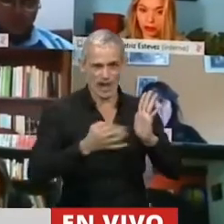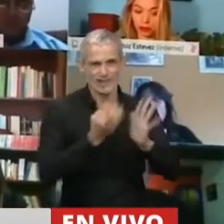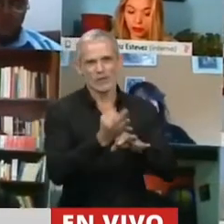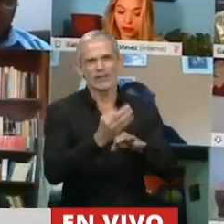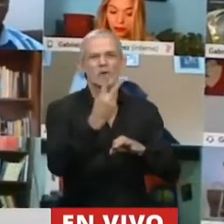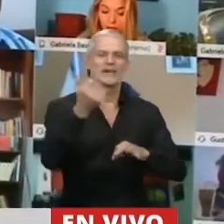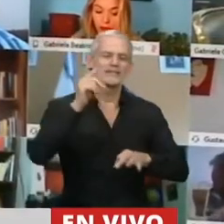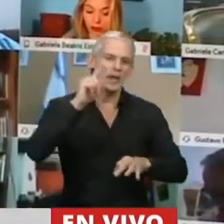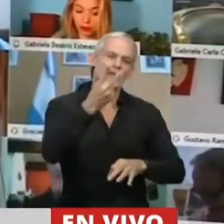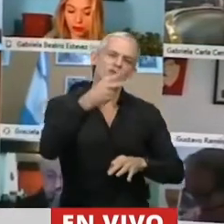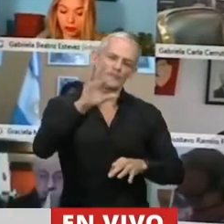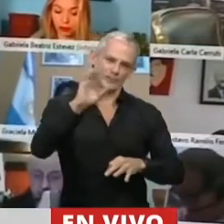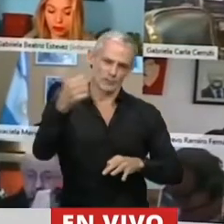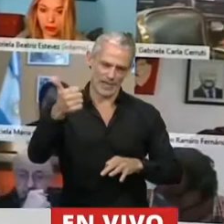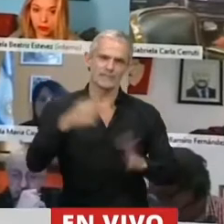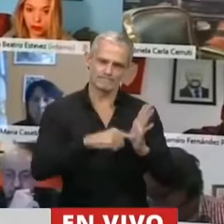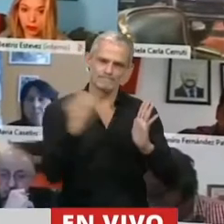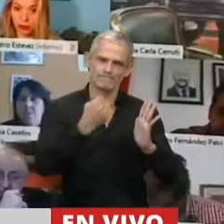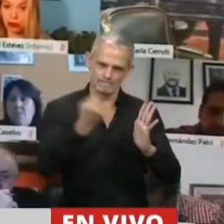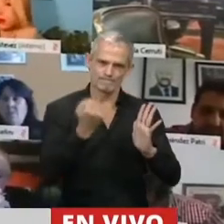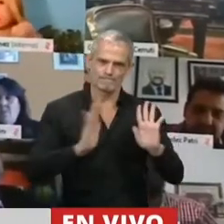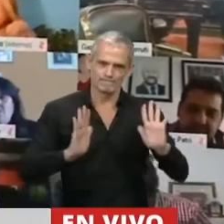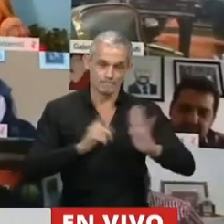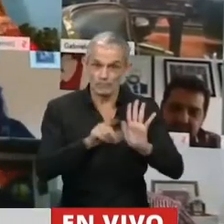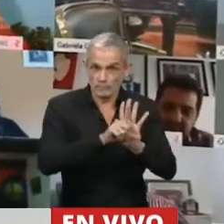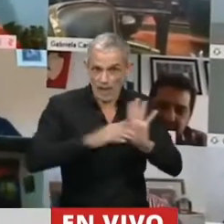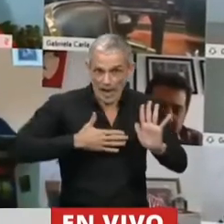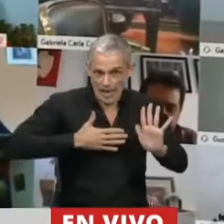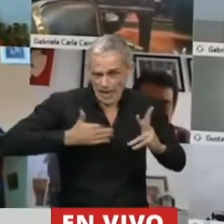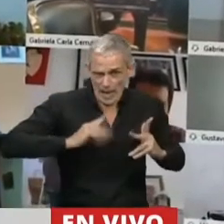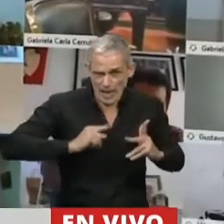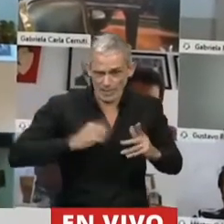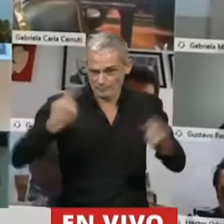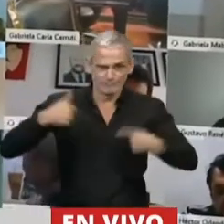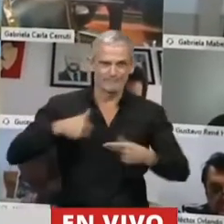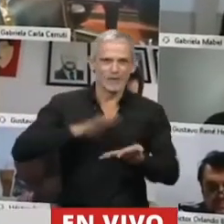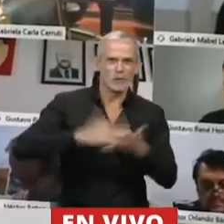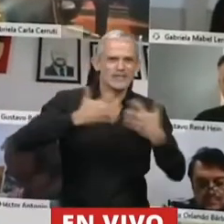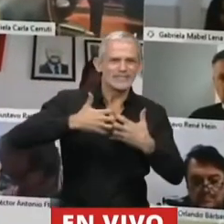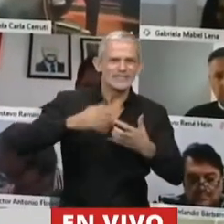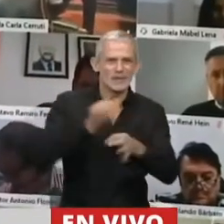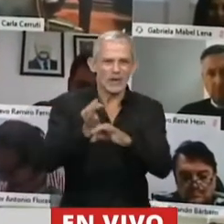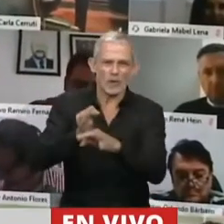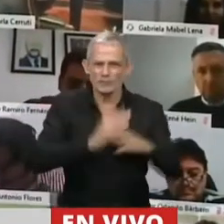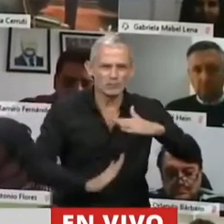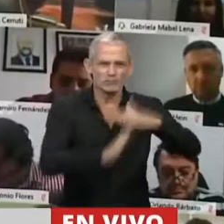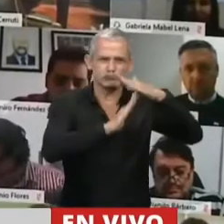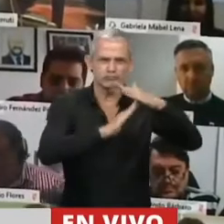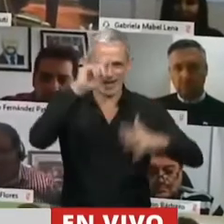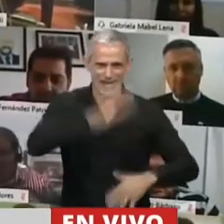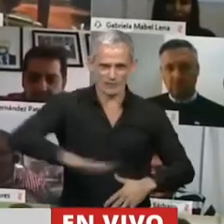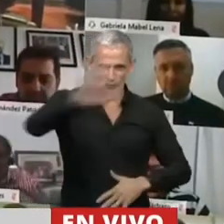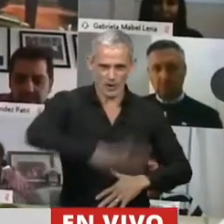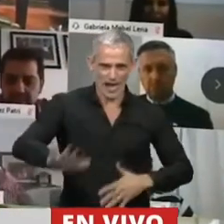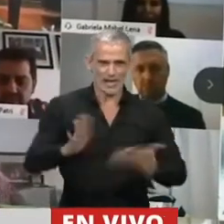la 26.206, y que es nuestra ley, la ley que rige el sistema educativo nacional.